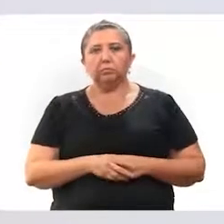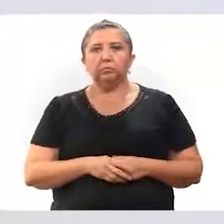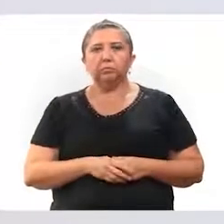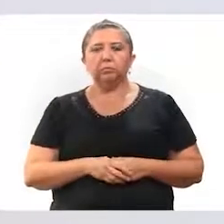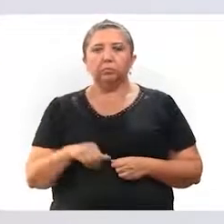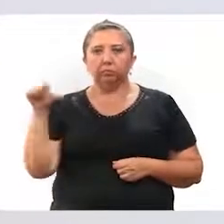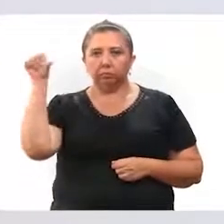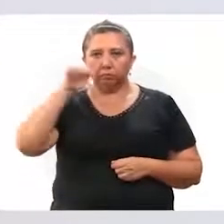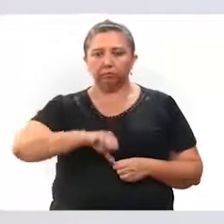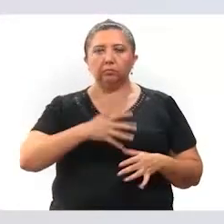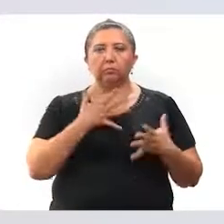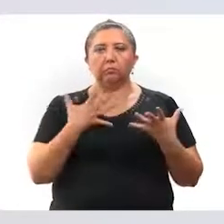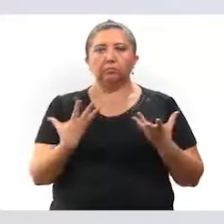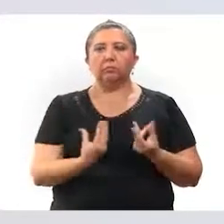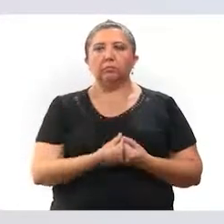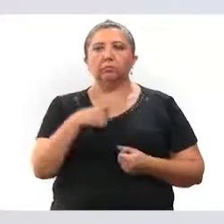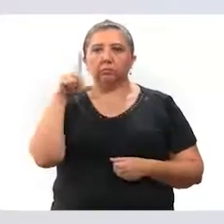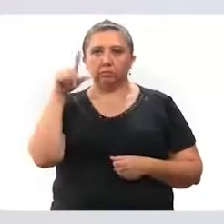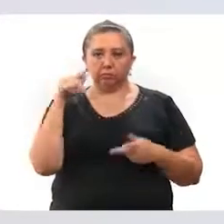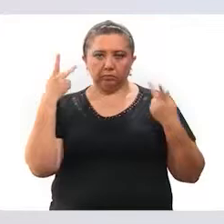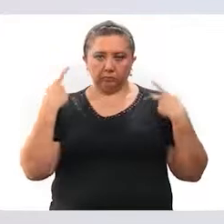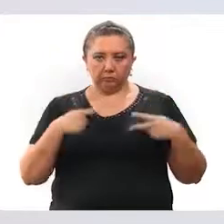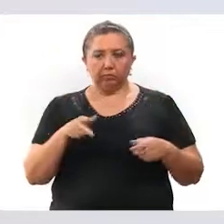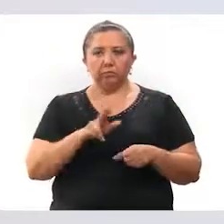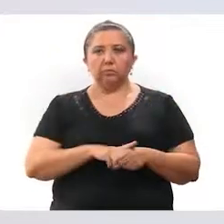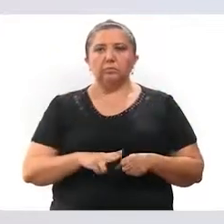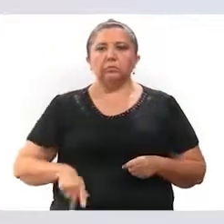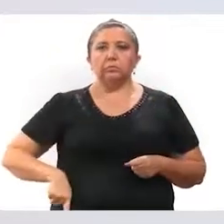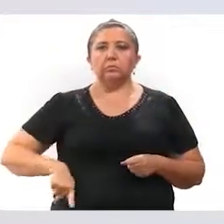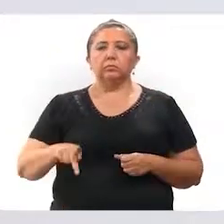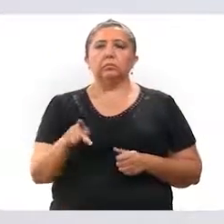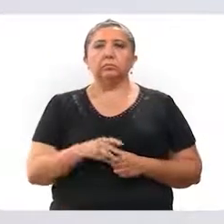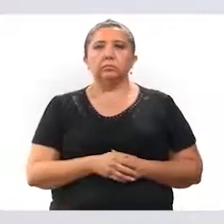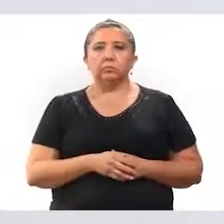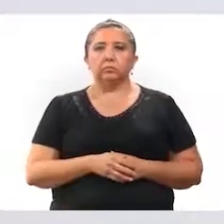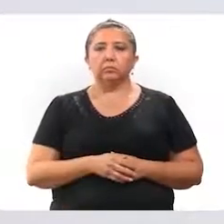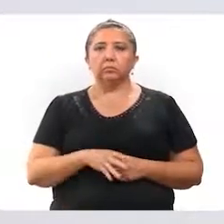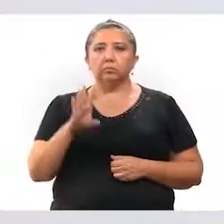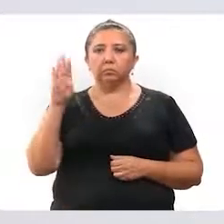diarios. El día de hoy tenemos 70 pacientes en hospitales públicos.